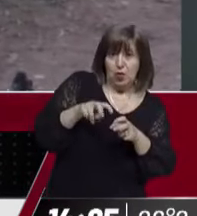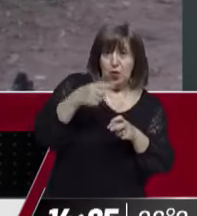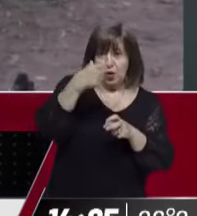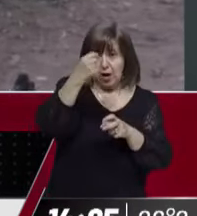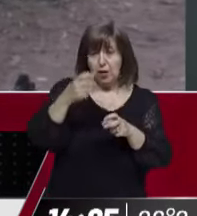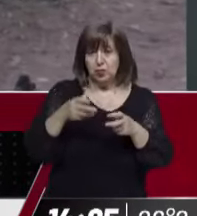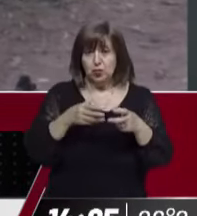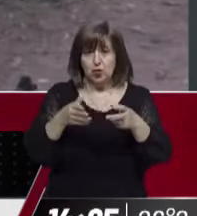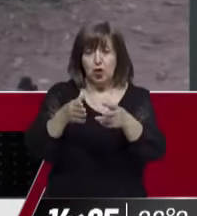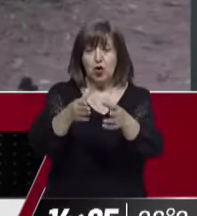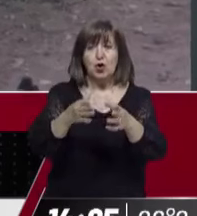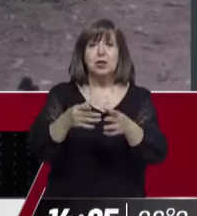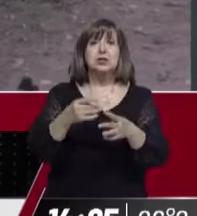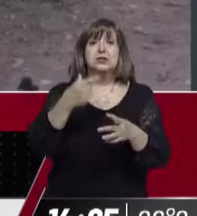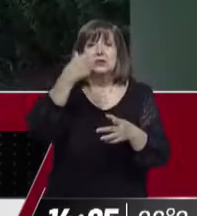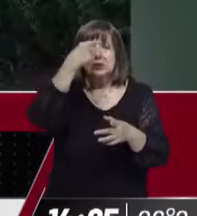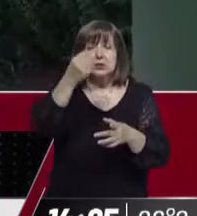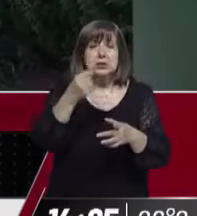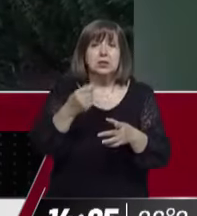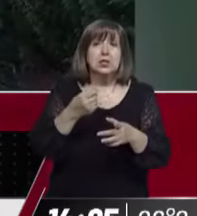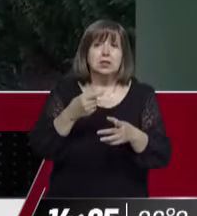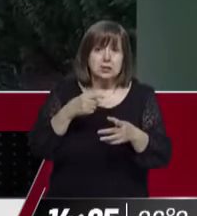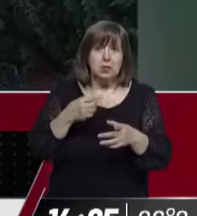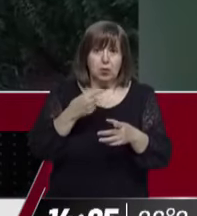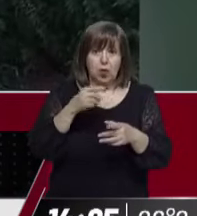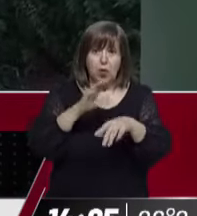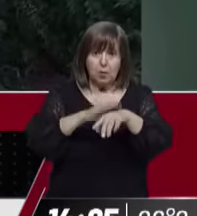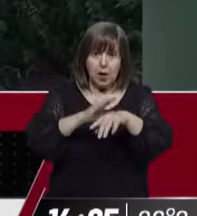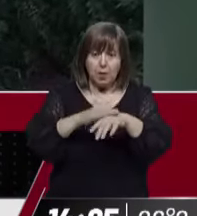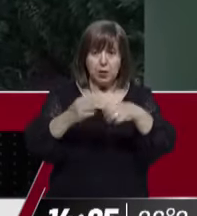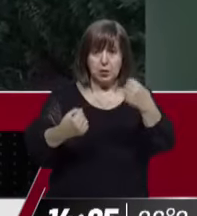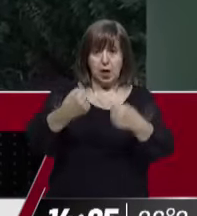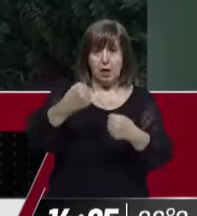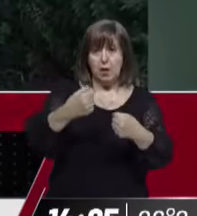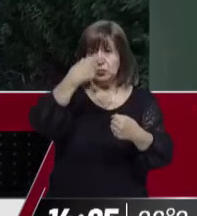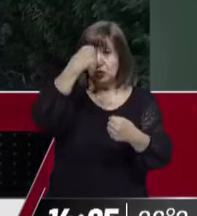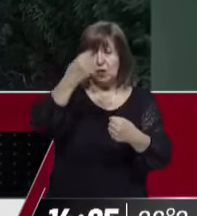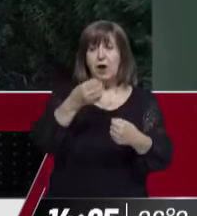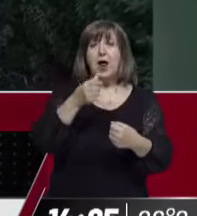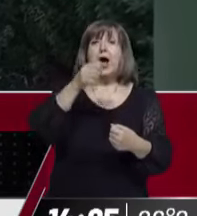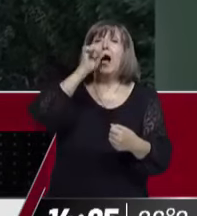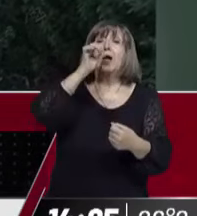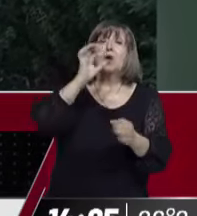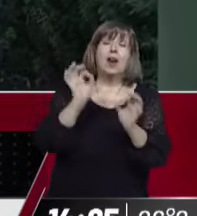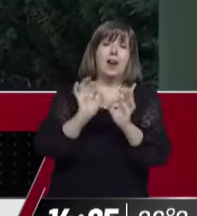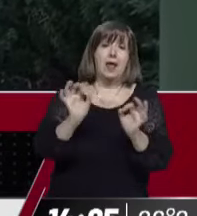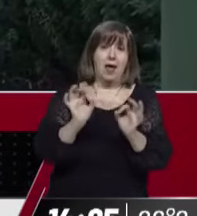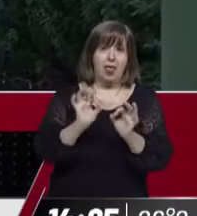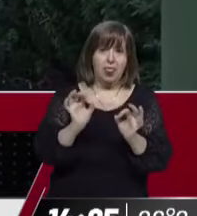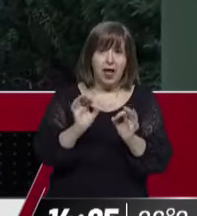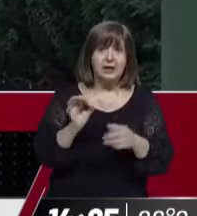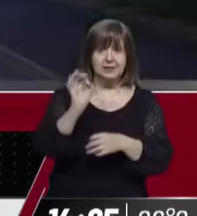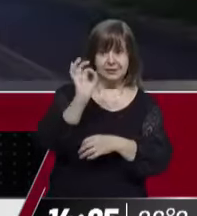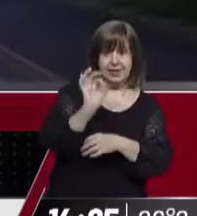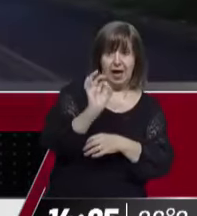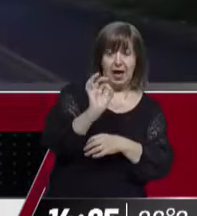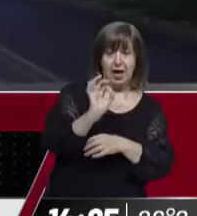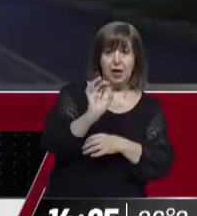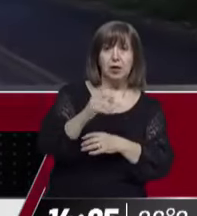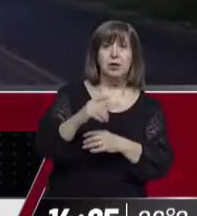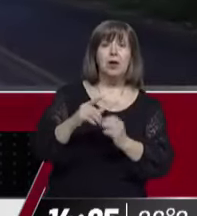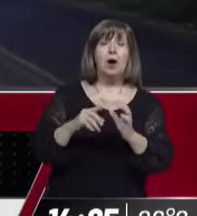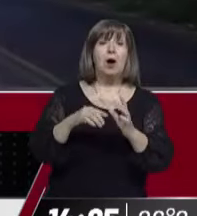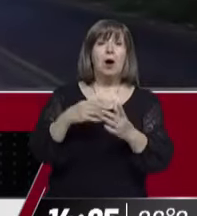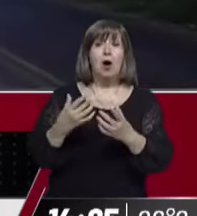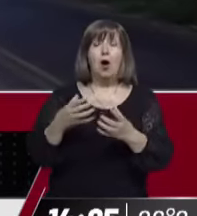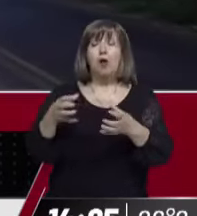que recomiendan en caso de manejar es no consumir alcohol directamente, por supuesto. No consumir alcohol en principio, ¿verdad? Y para aquellos que puedan haber